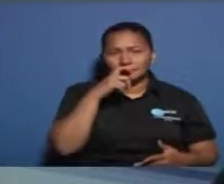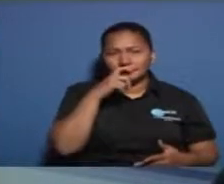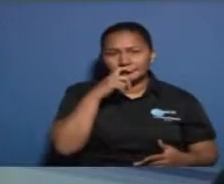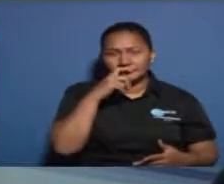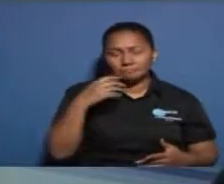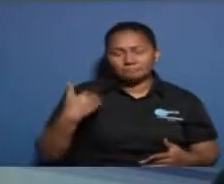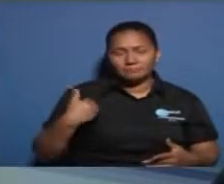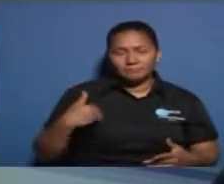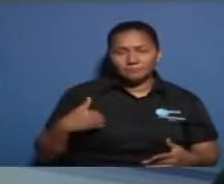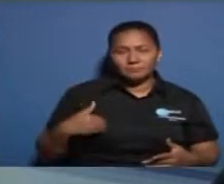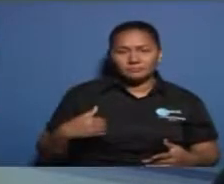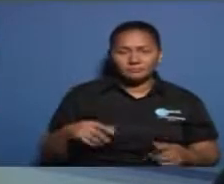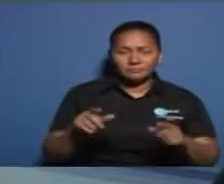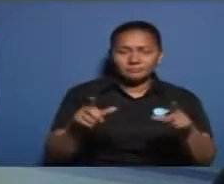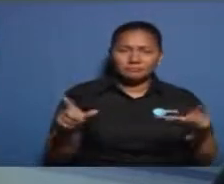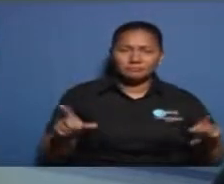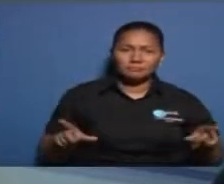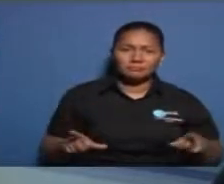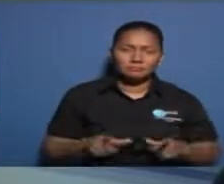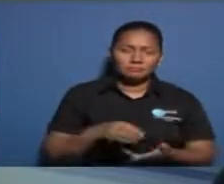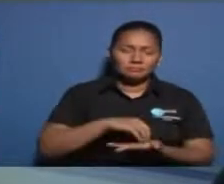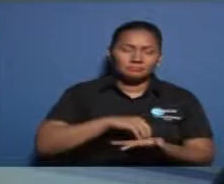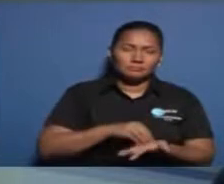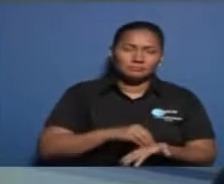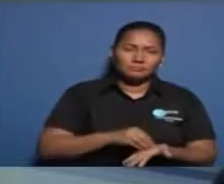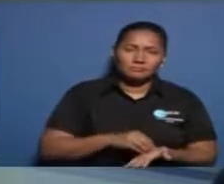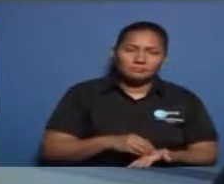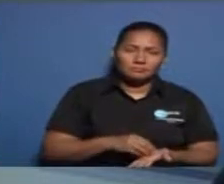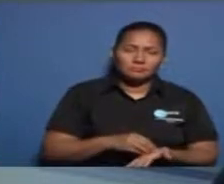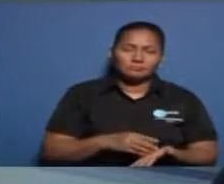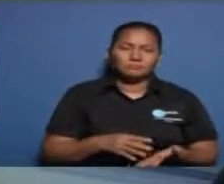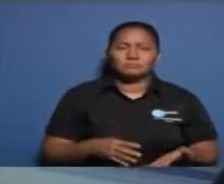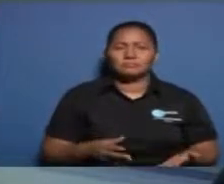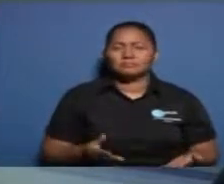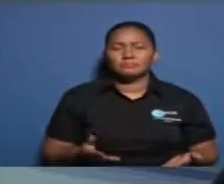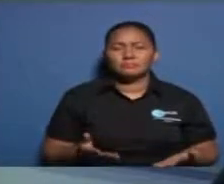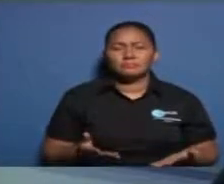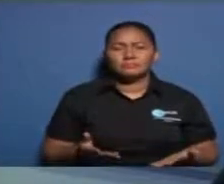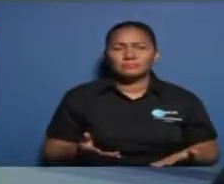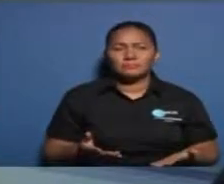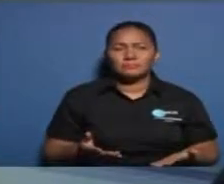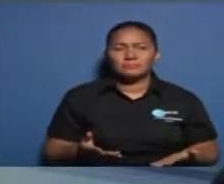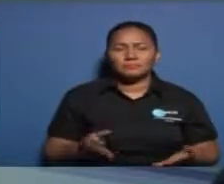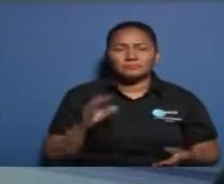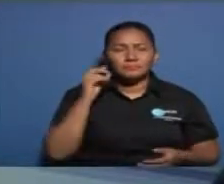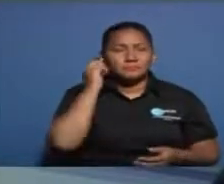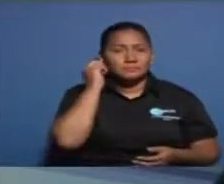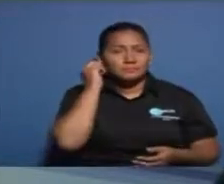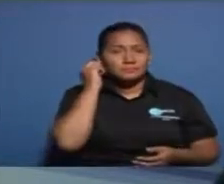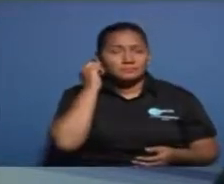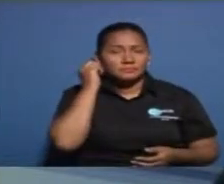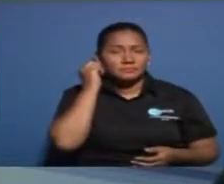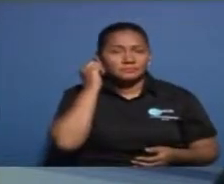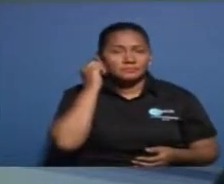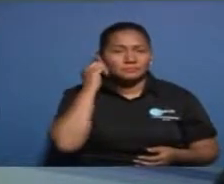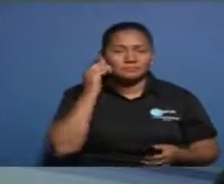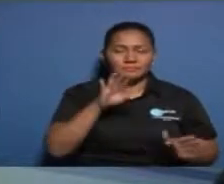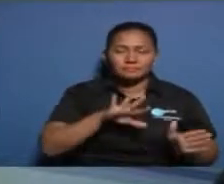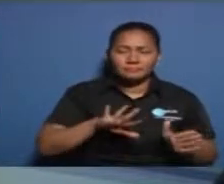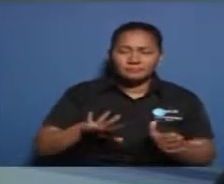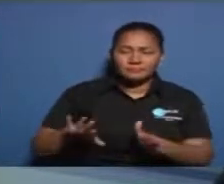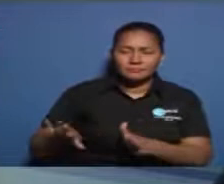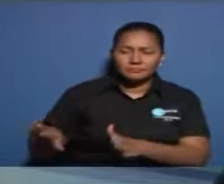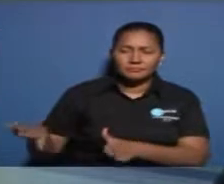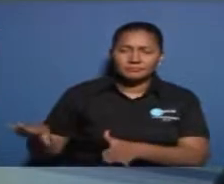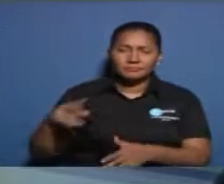tuviera lugar a dudas este este hecho que parece fútil hizo que la mujer desapareciera de la historia de la